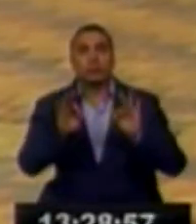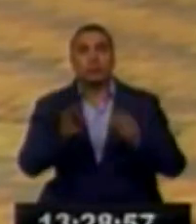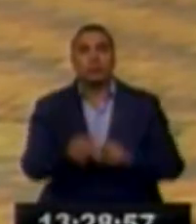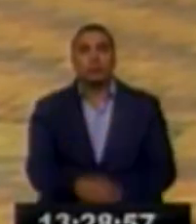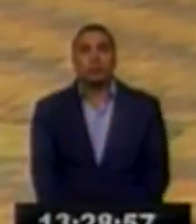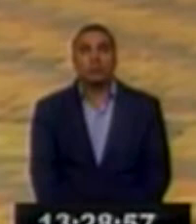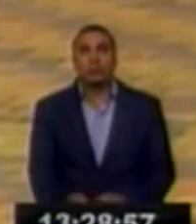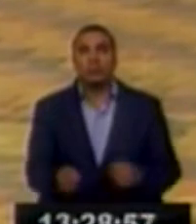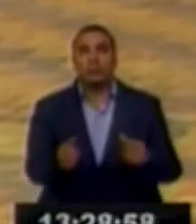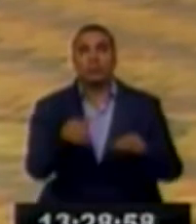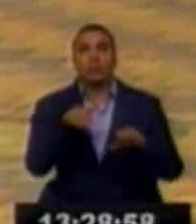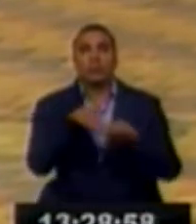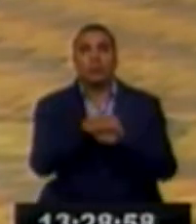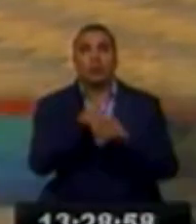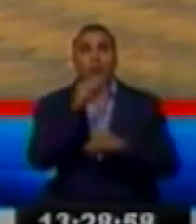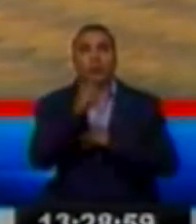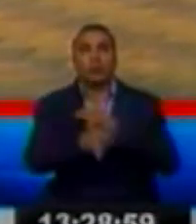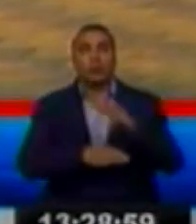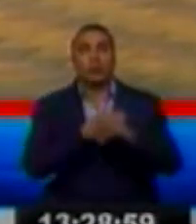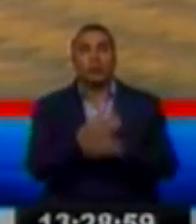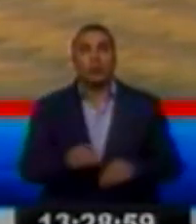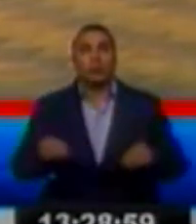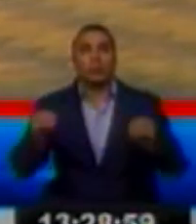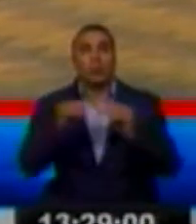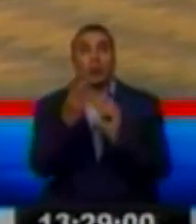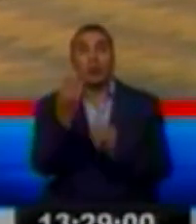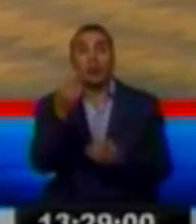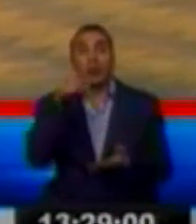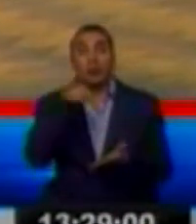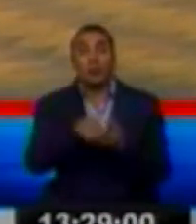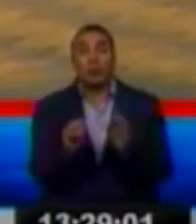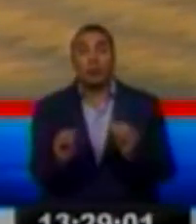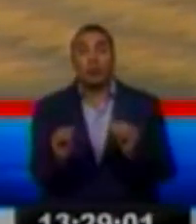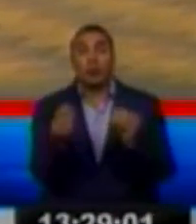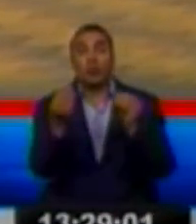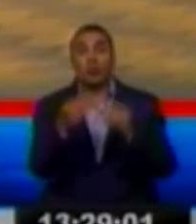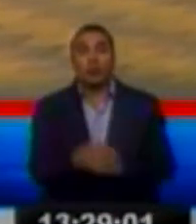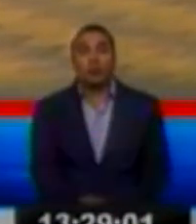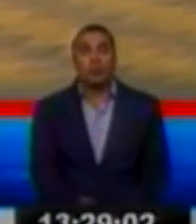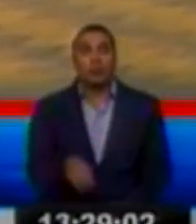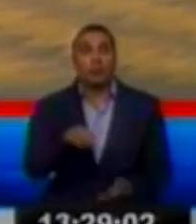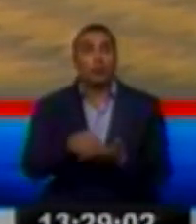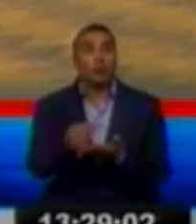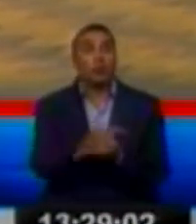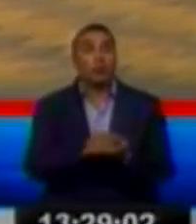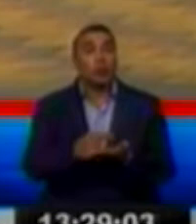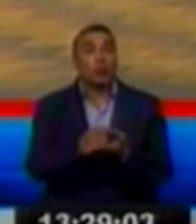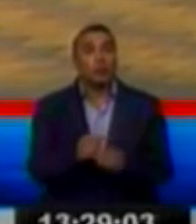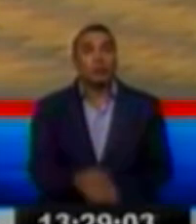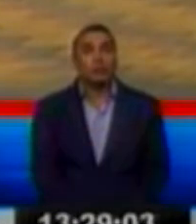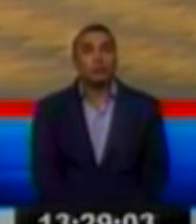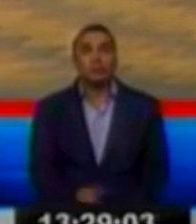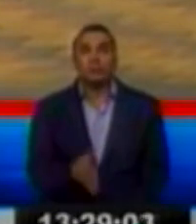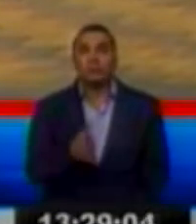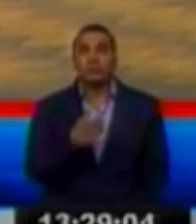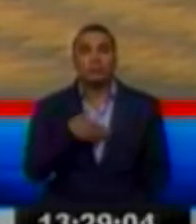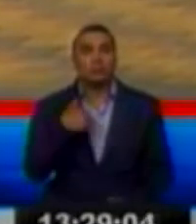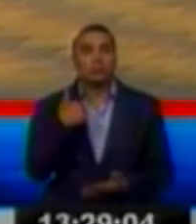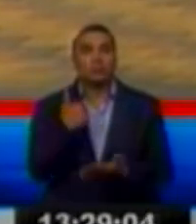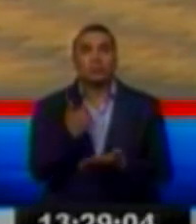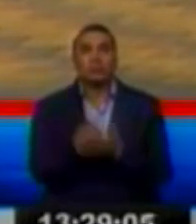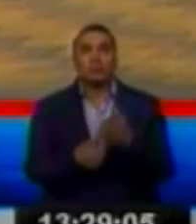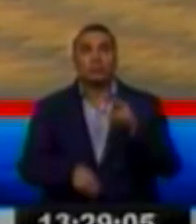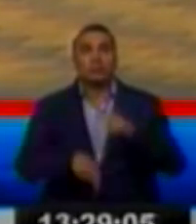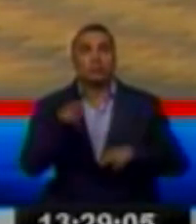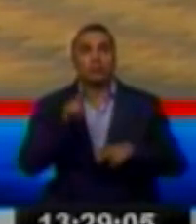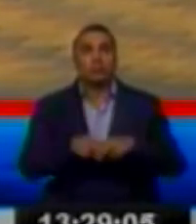financiado por el Banco Mundial. Más de 14.000 jóvenes de la provincia del Guayas se han beneficiado con la construcción